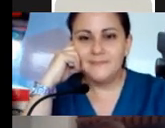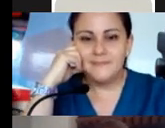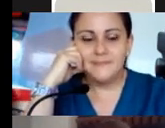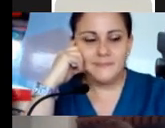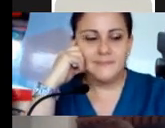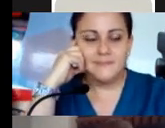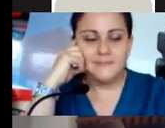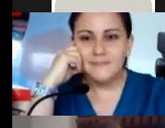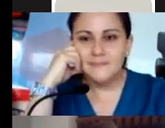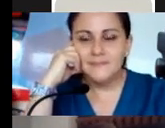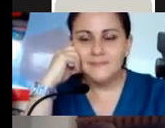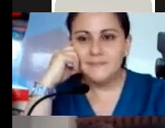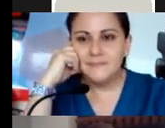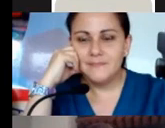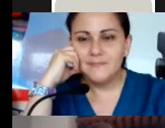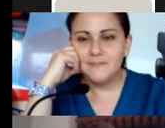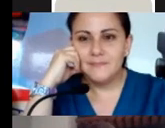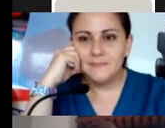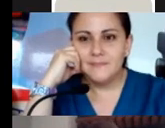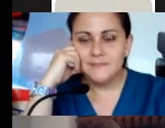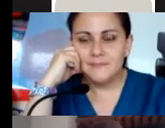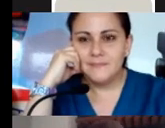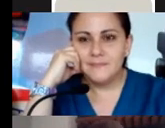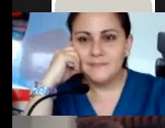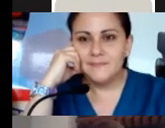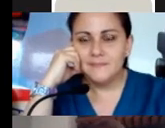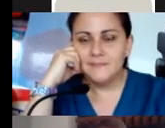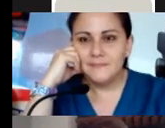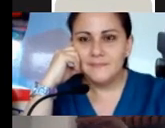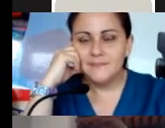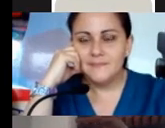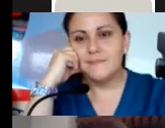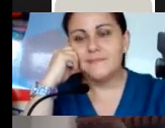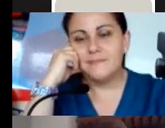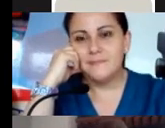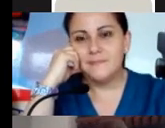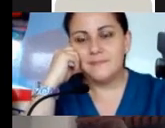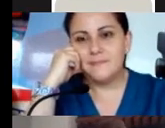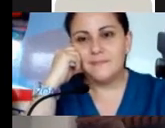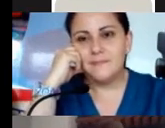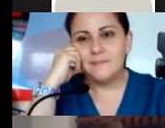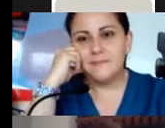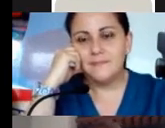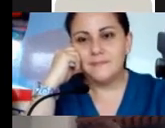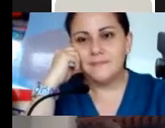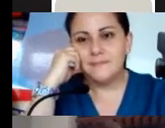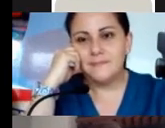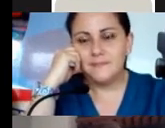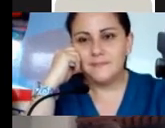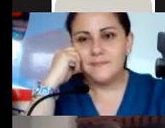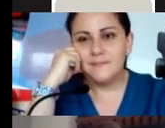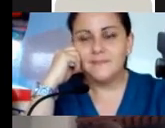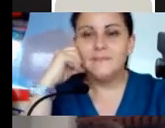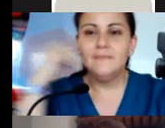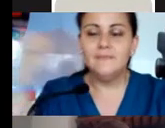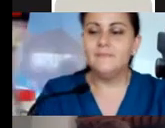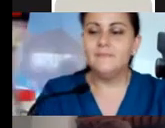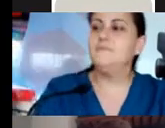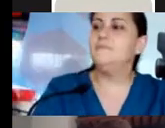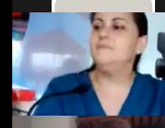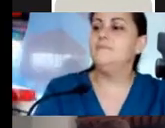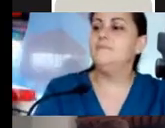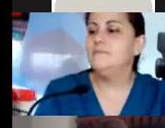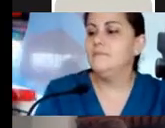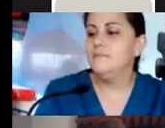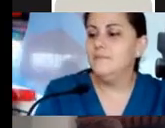mantenerse completamente, digamos así, se puede utilizar material antibactérico al 99%, que no es agresivo y que no daña